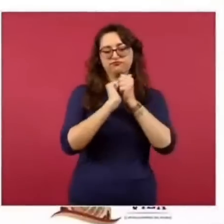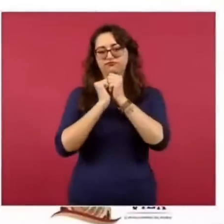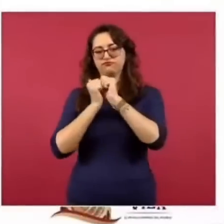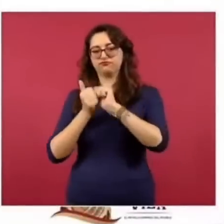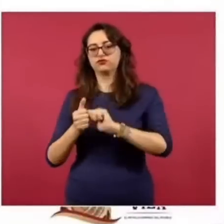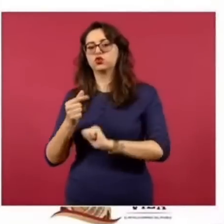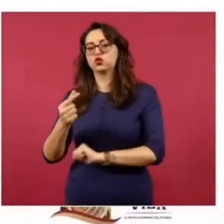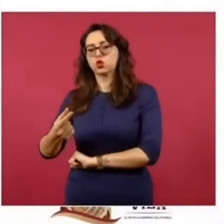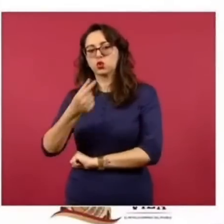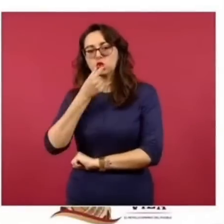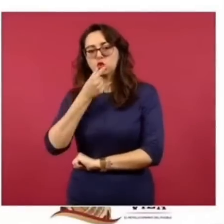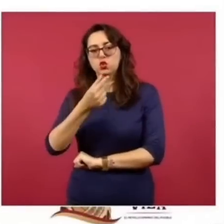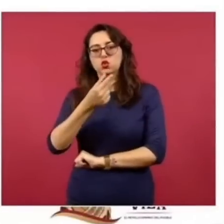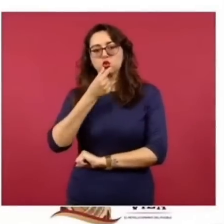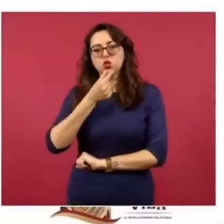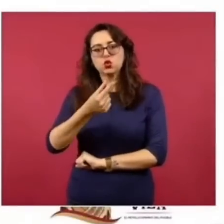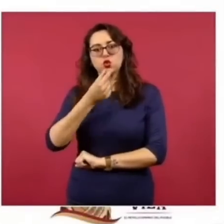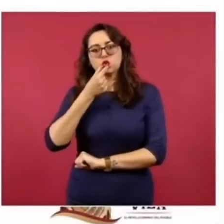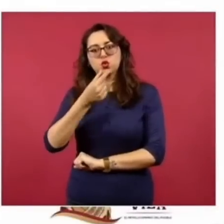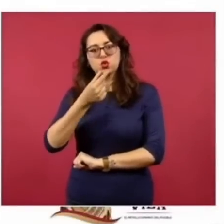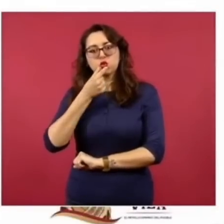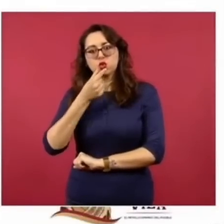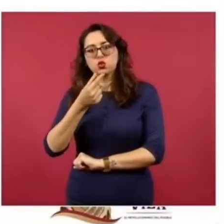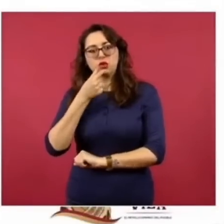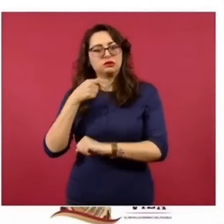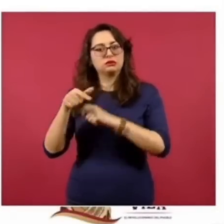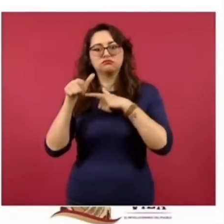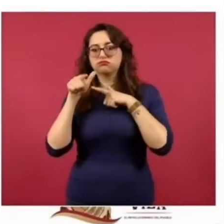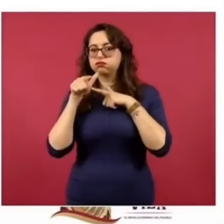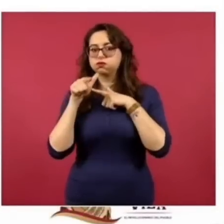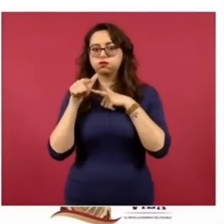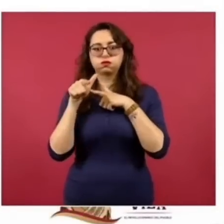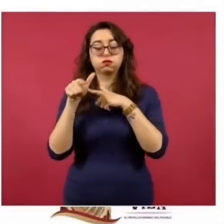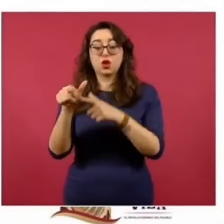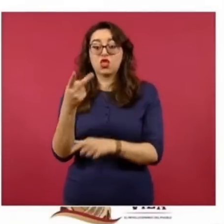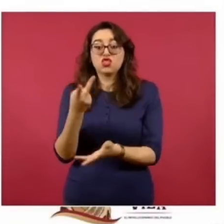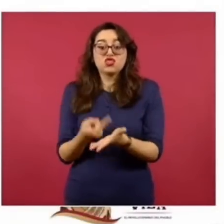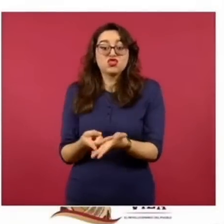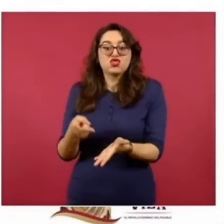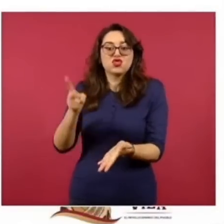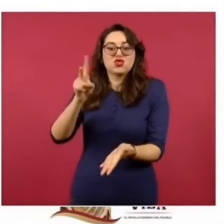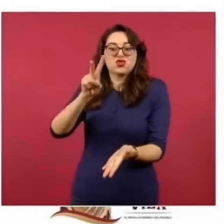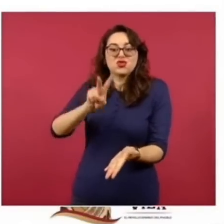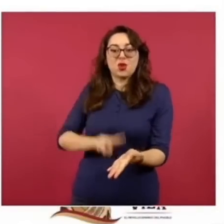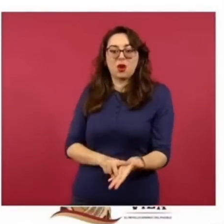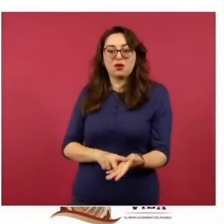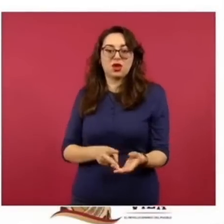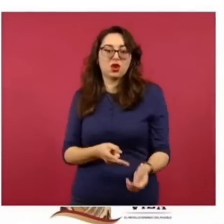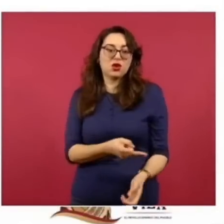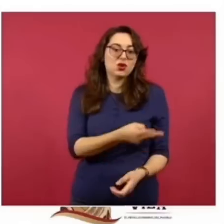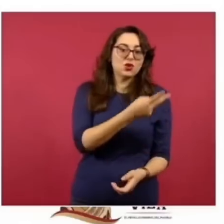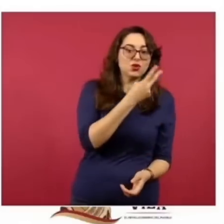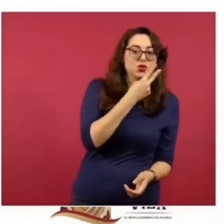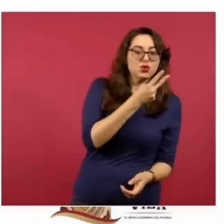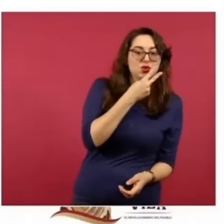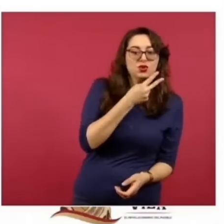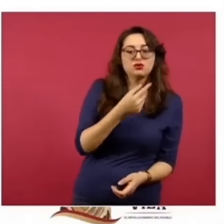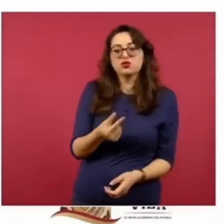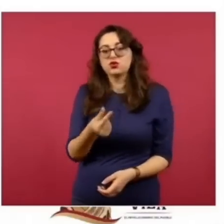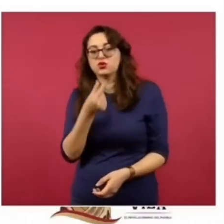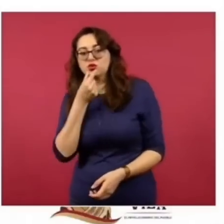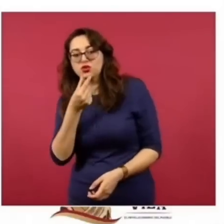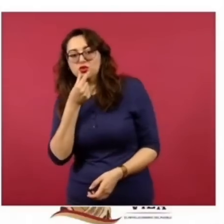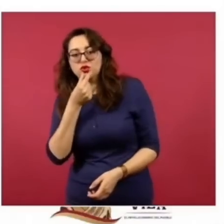cigarrillos electrónicos se quedan con lo que se llama técnicamente la epidemia dual. Siguen fumando y además